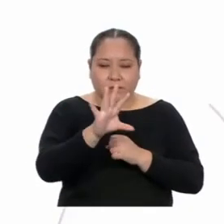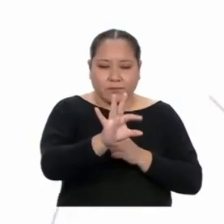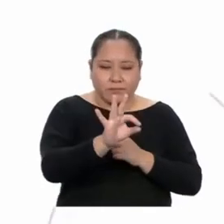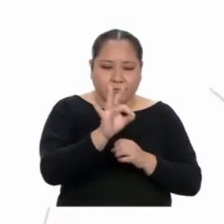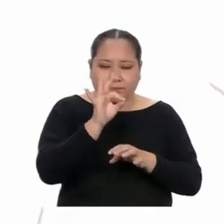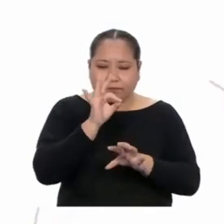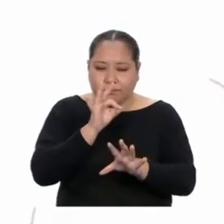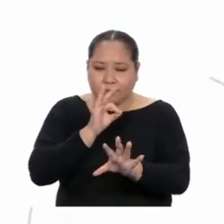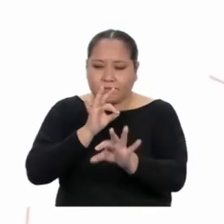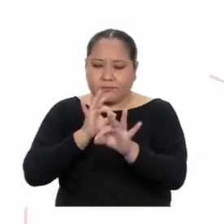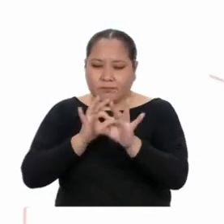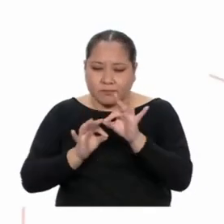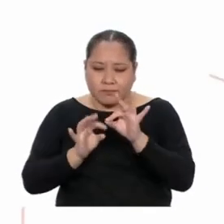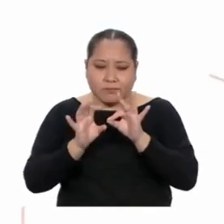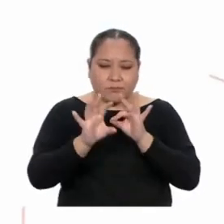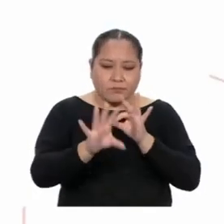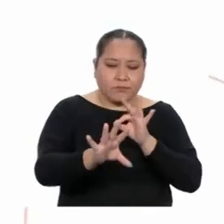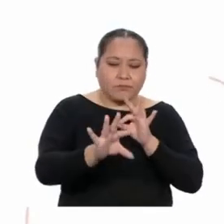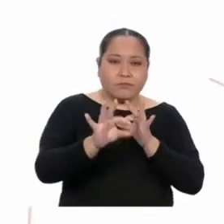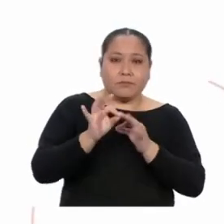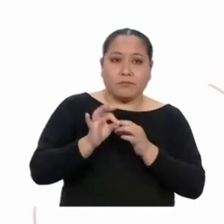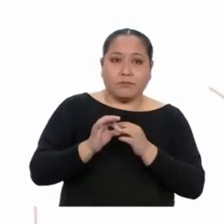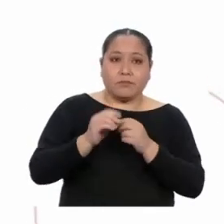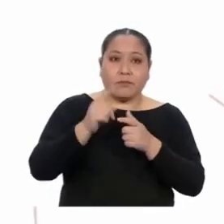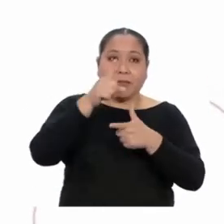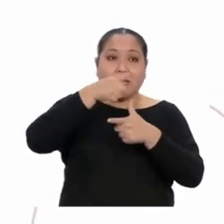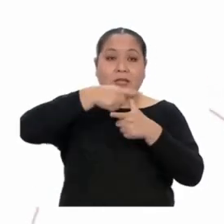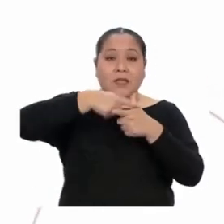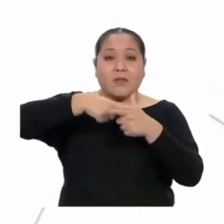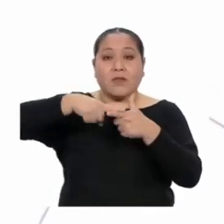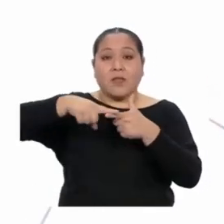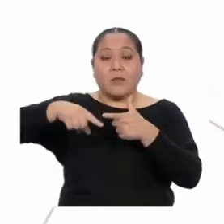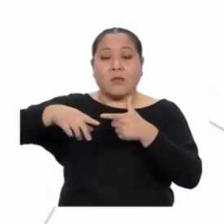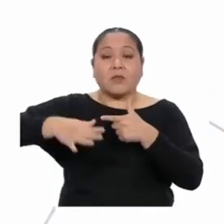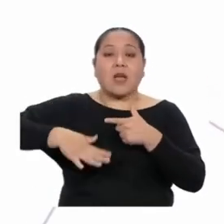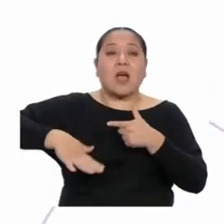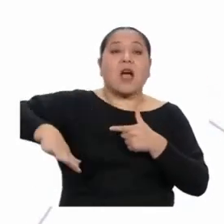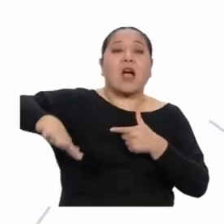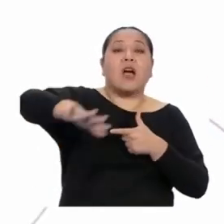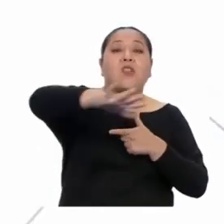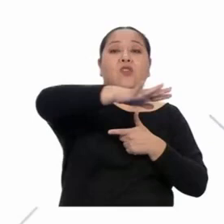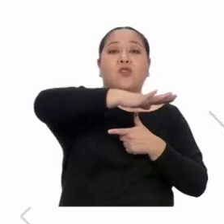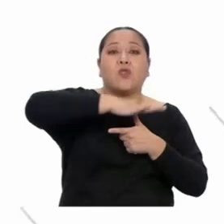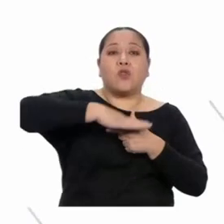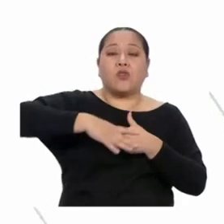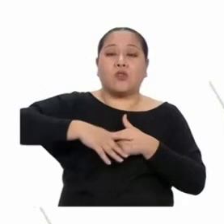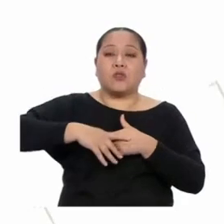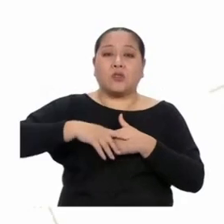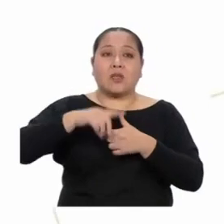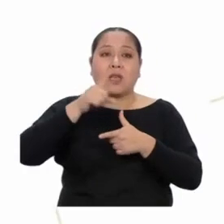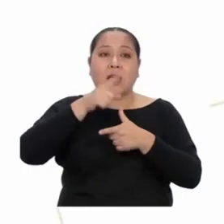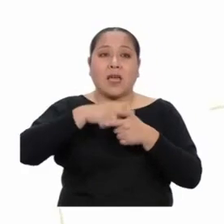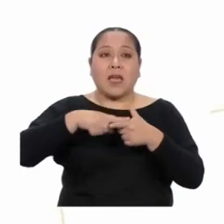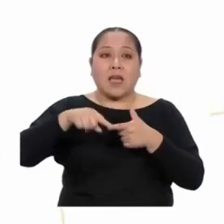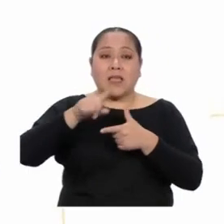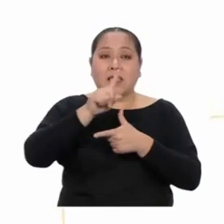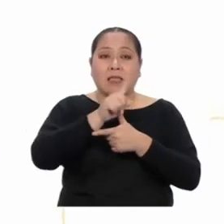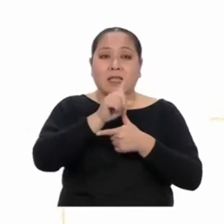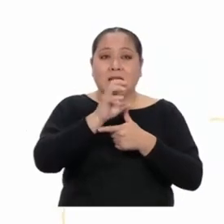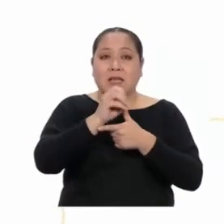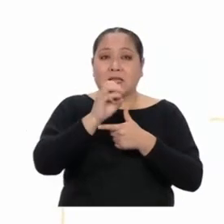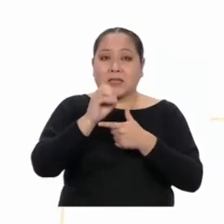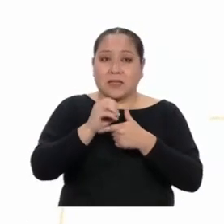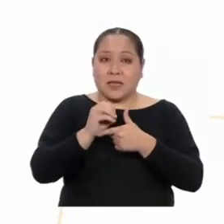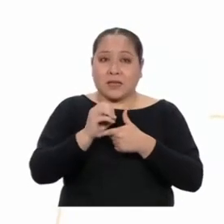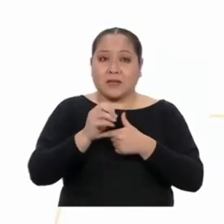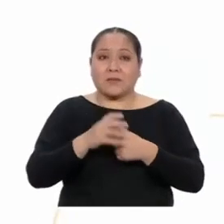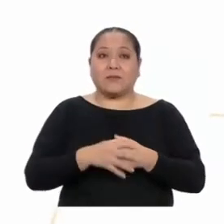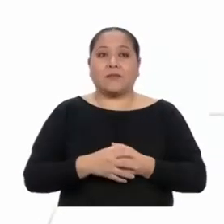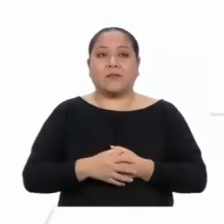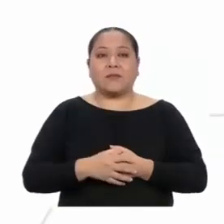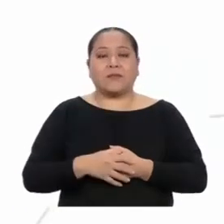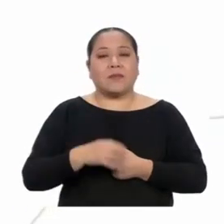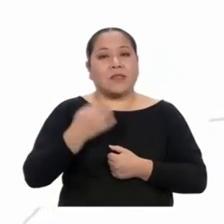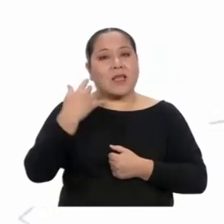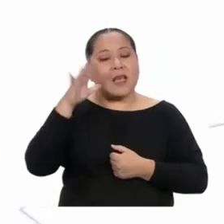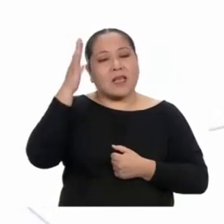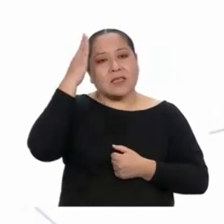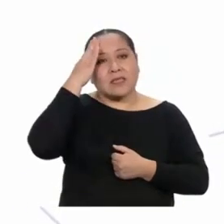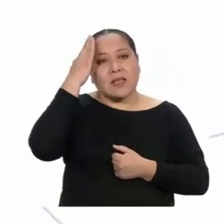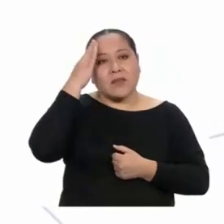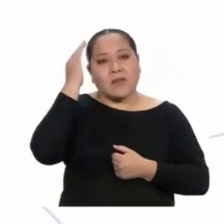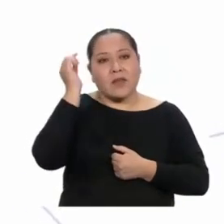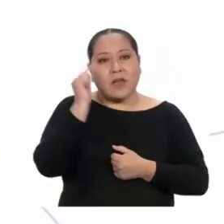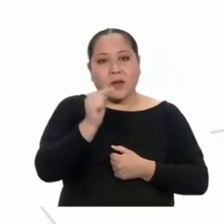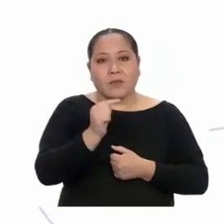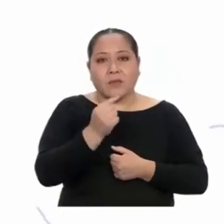los elementos de la muestra, dividimos al total de la población entre 100. Si lo resolvemos, sabemos